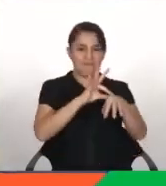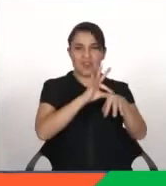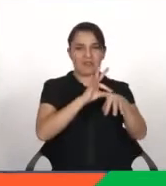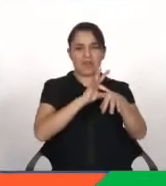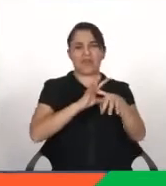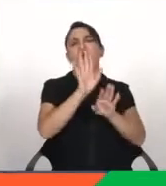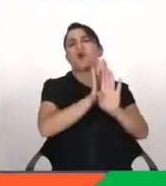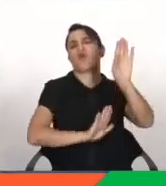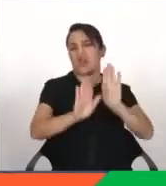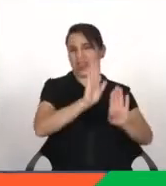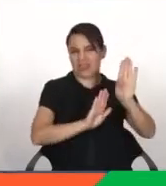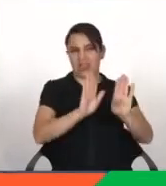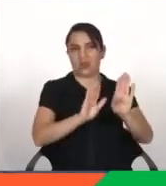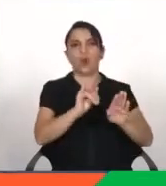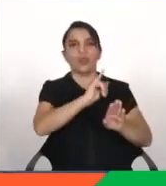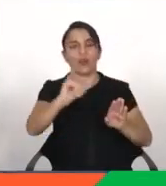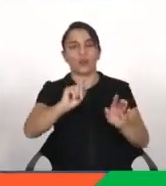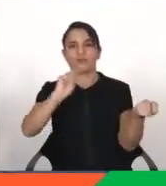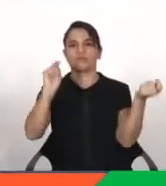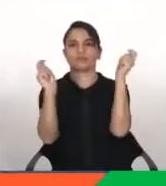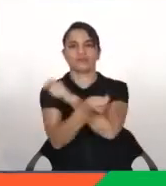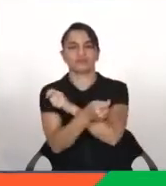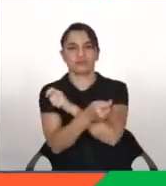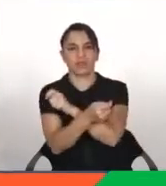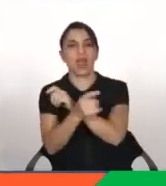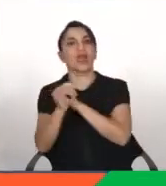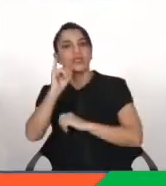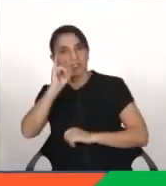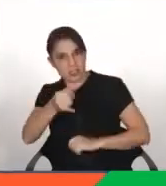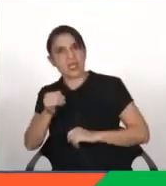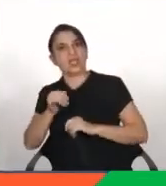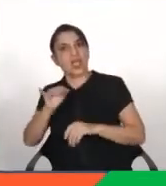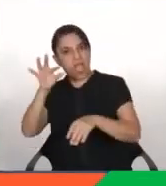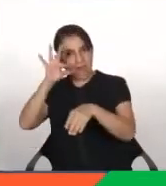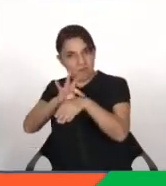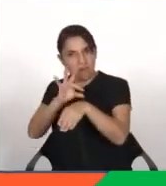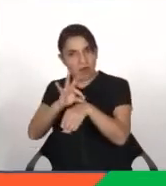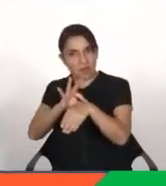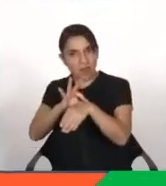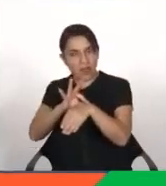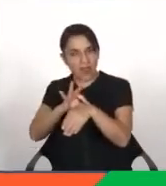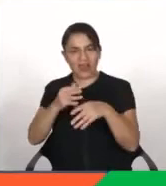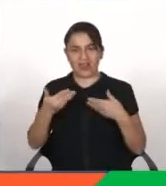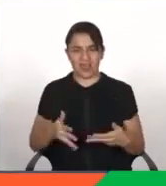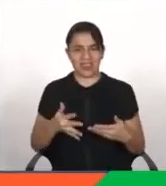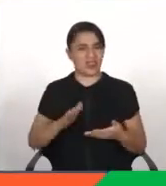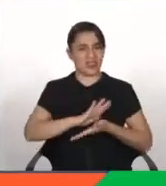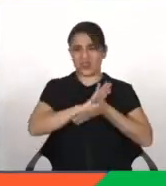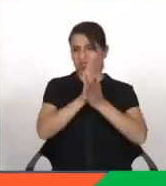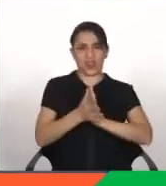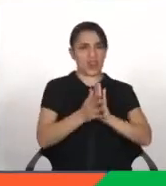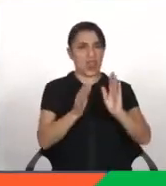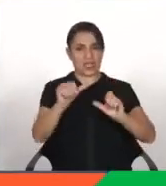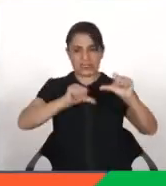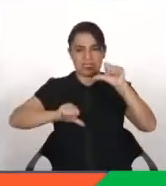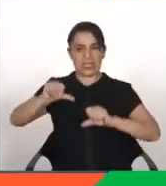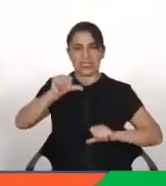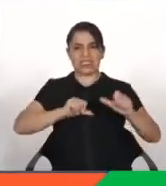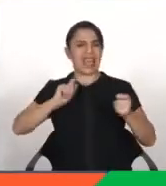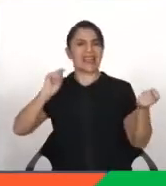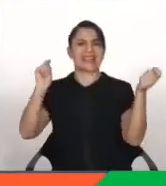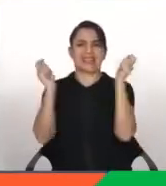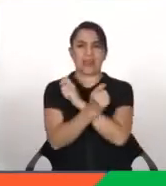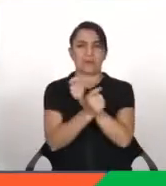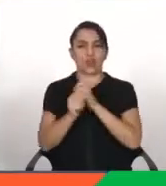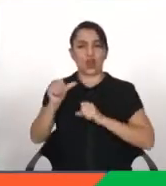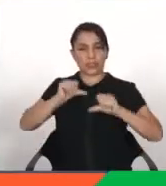mañana que no. Es muy difícil, pero es que realmente la información científica, o sea, hoy en día funciona así porque estamos yendo muy rápido y la ciencia necesita años, ¿no? Y se están